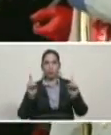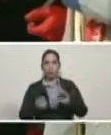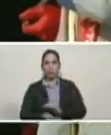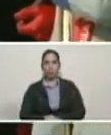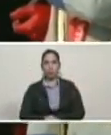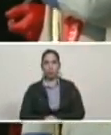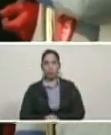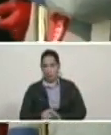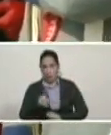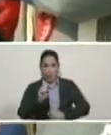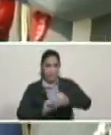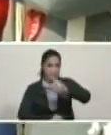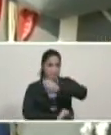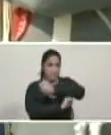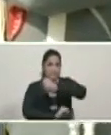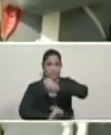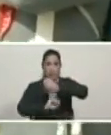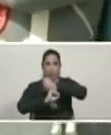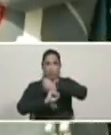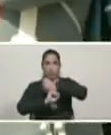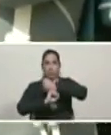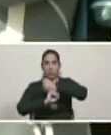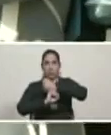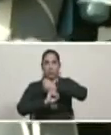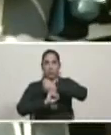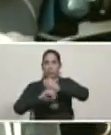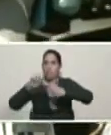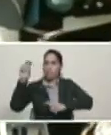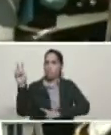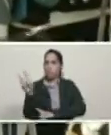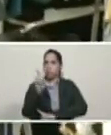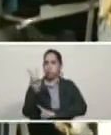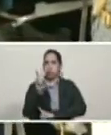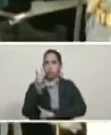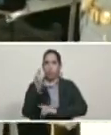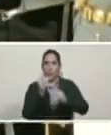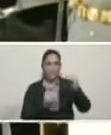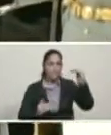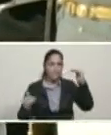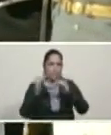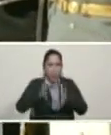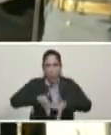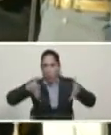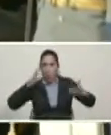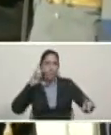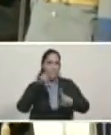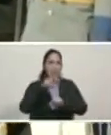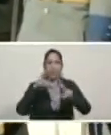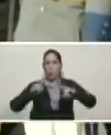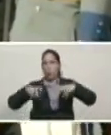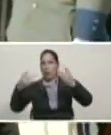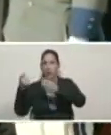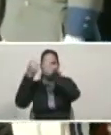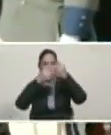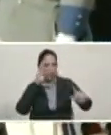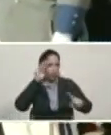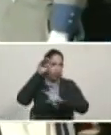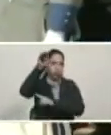echó las bases de la Venezuela potencia vista como una nueva economía hacia el